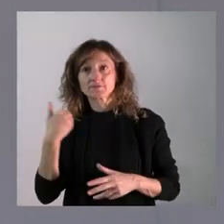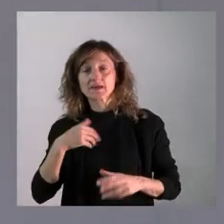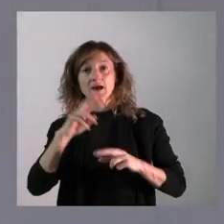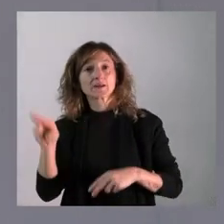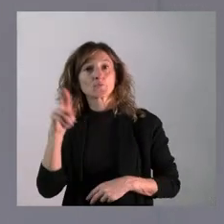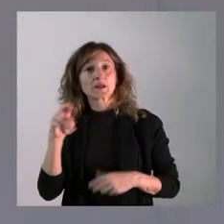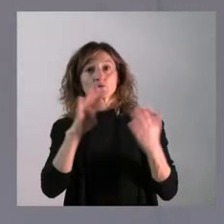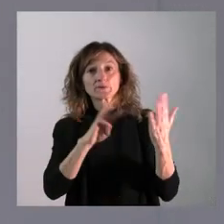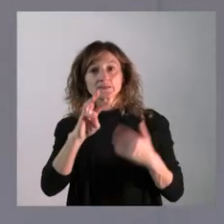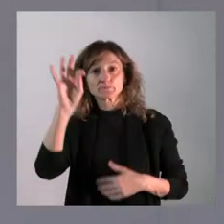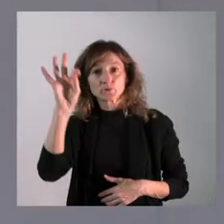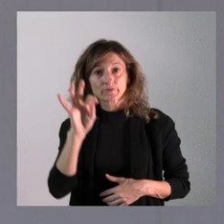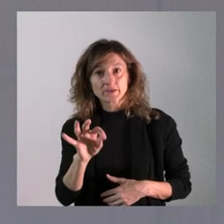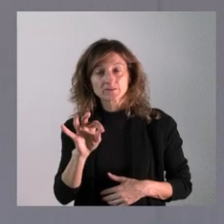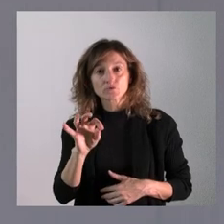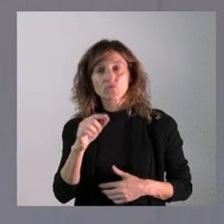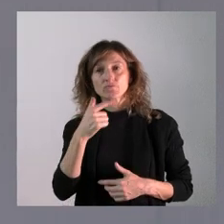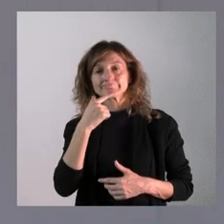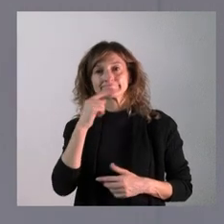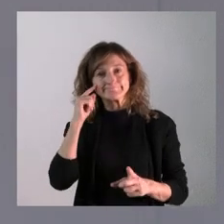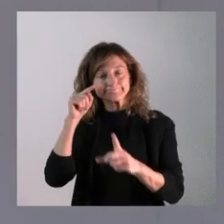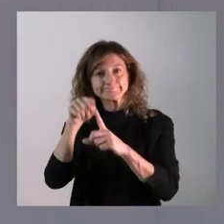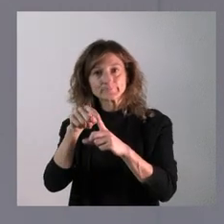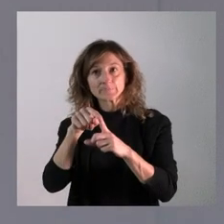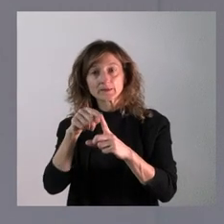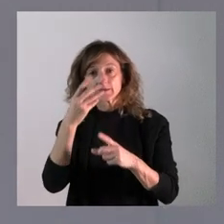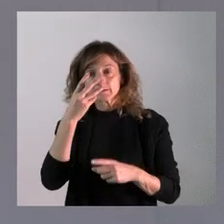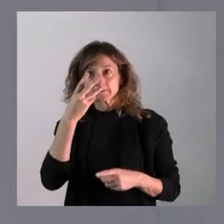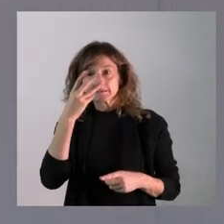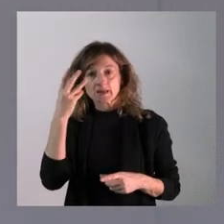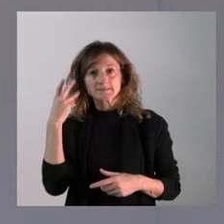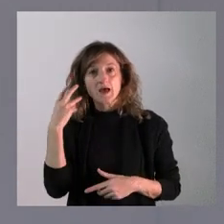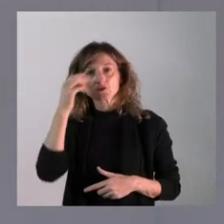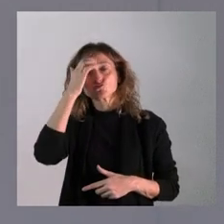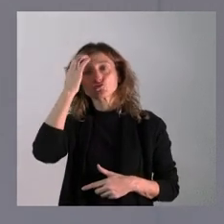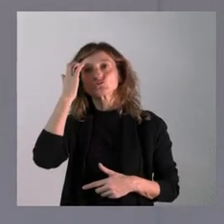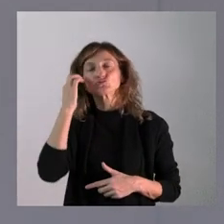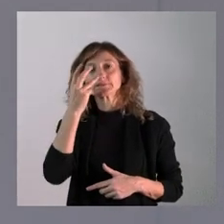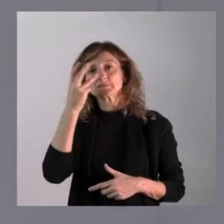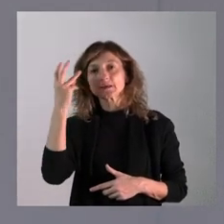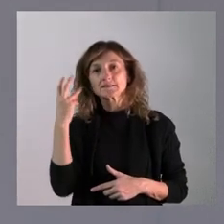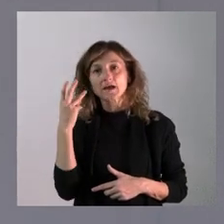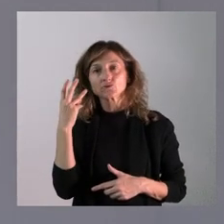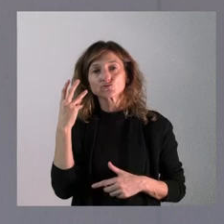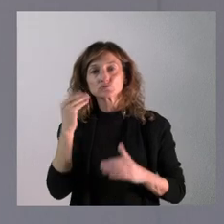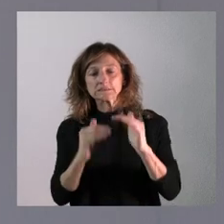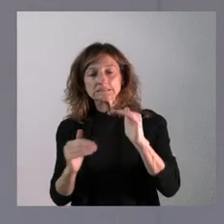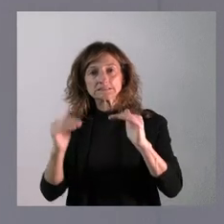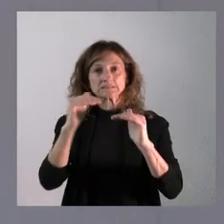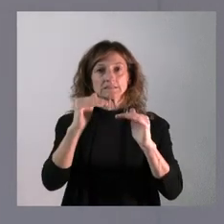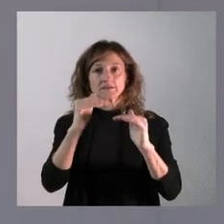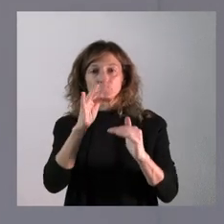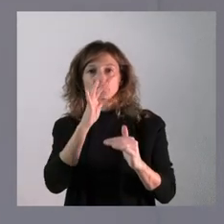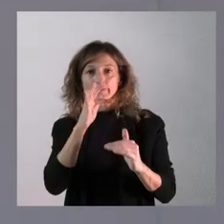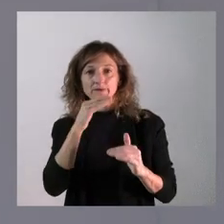de aquella cifra no podemos ignorar que estos tres años son tres años donde no hemos alcanzado el nivel de